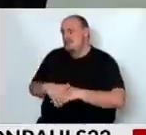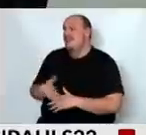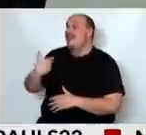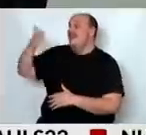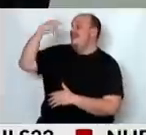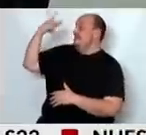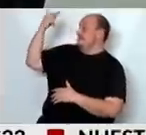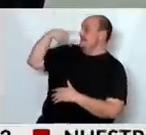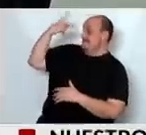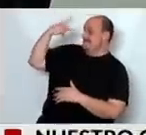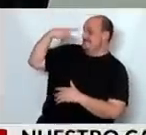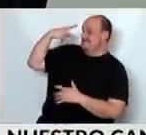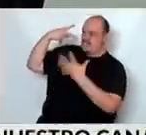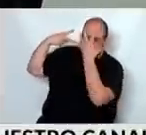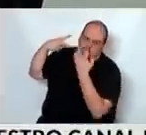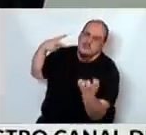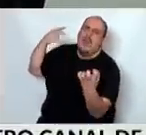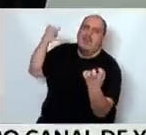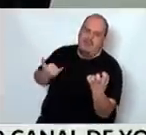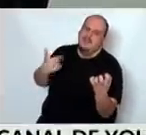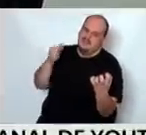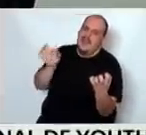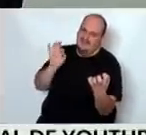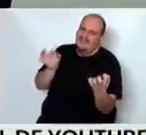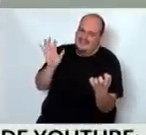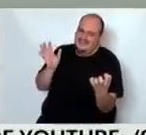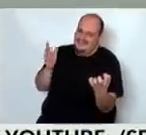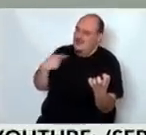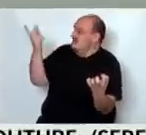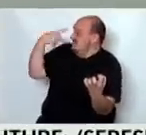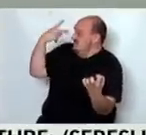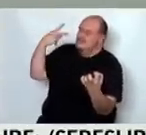era obligación. ¿Viste? Lo que te prohíben, vas. Sí,